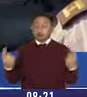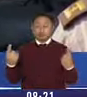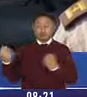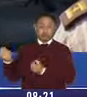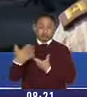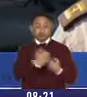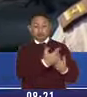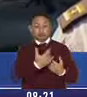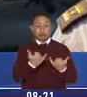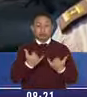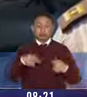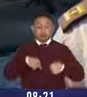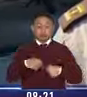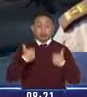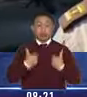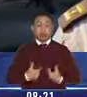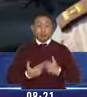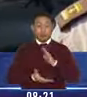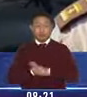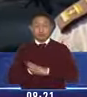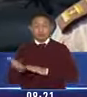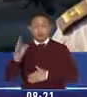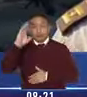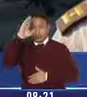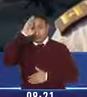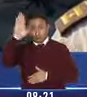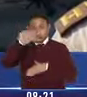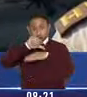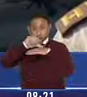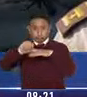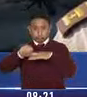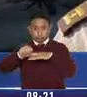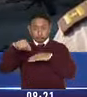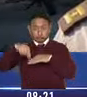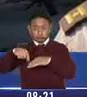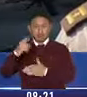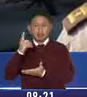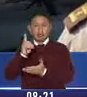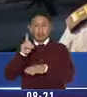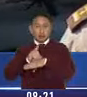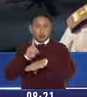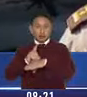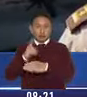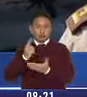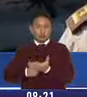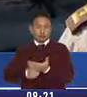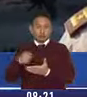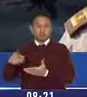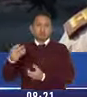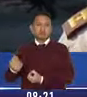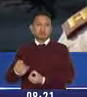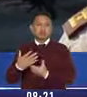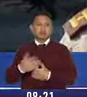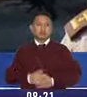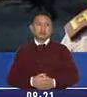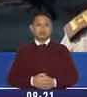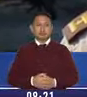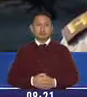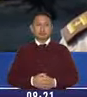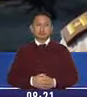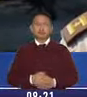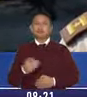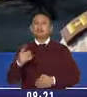En este momento ya fueron trasladados a la parte forense, obviamente para que médico legal nos informe específicamente la